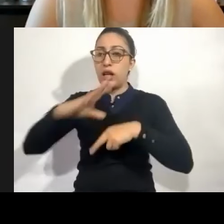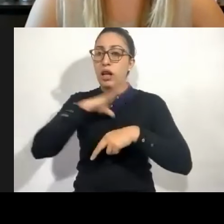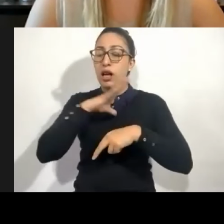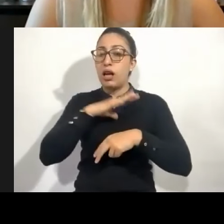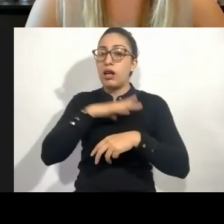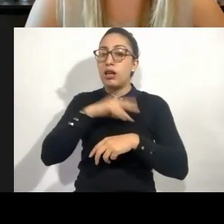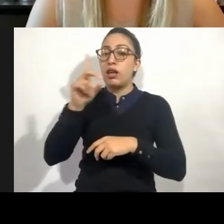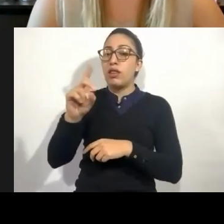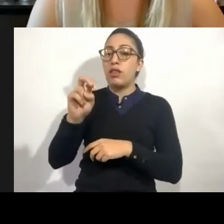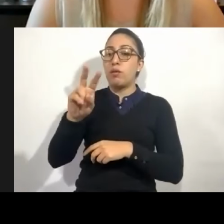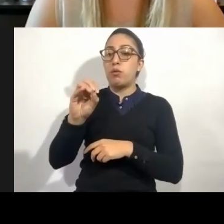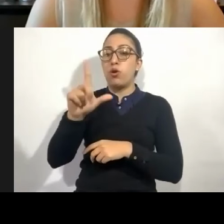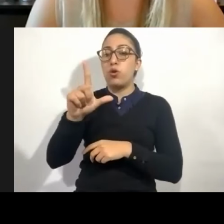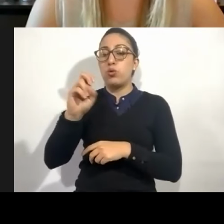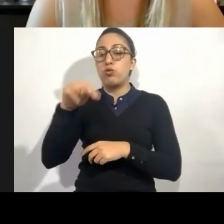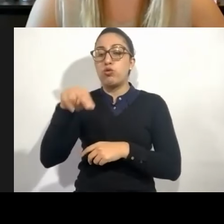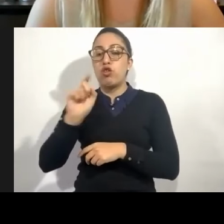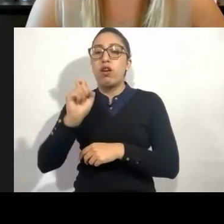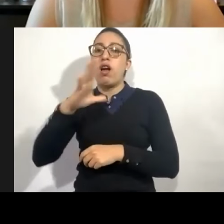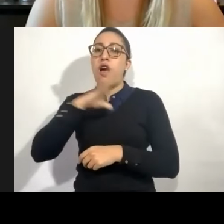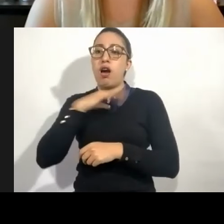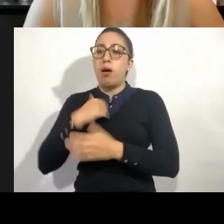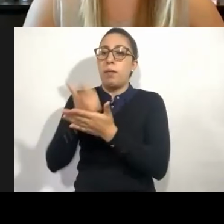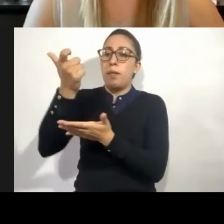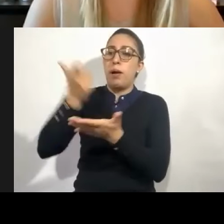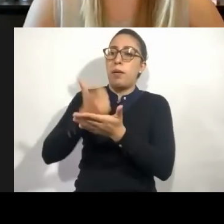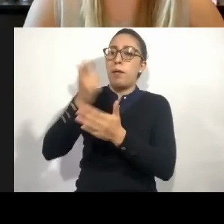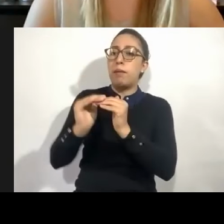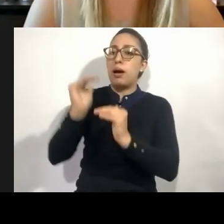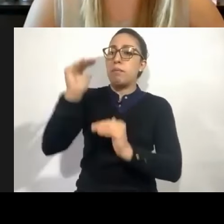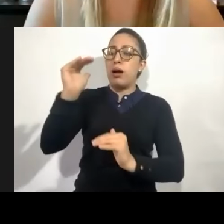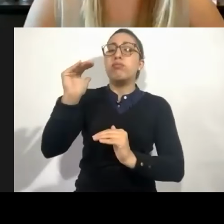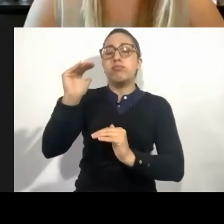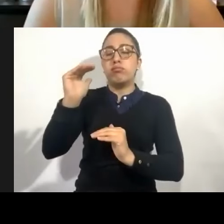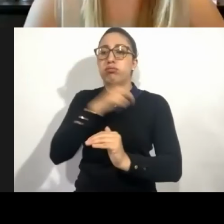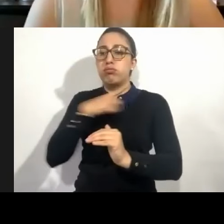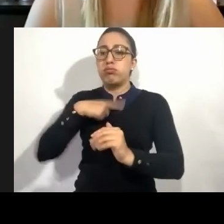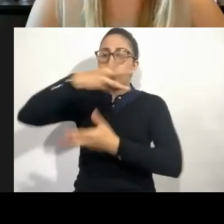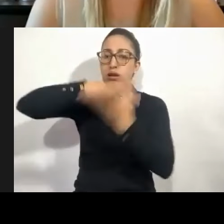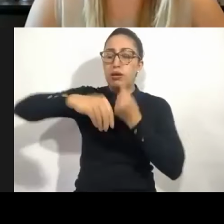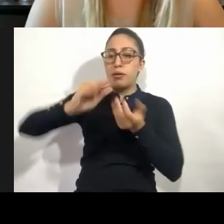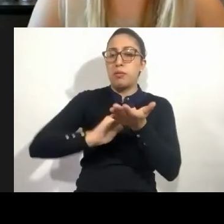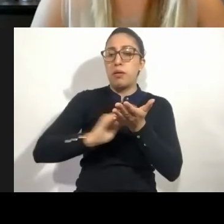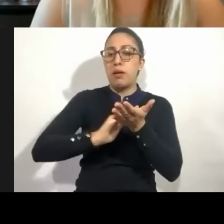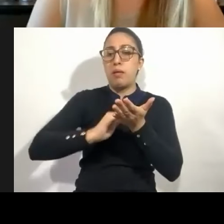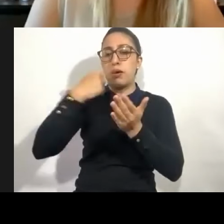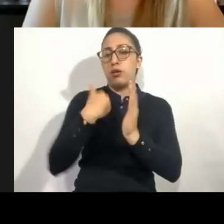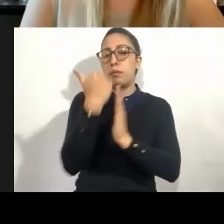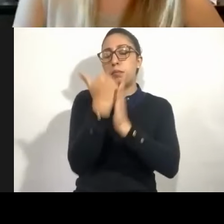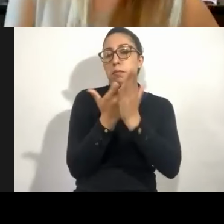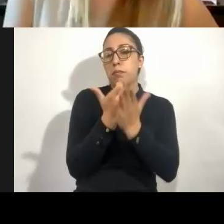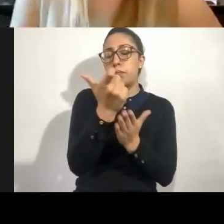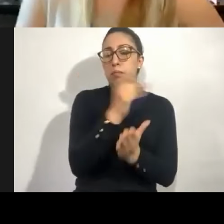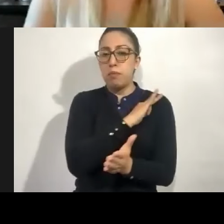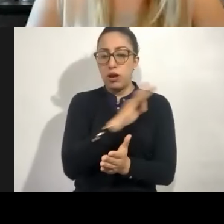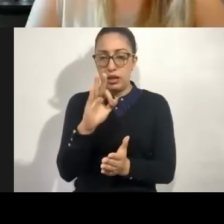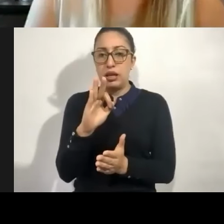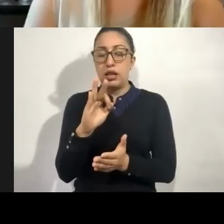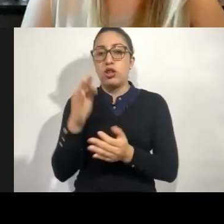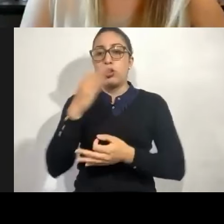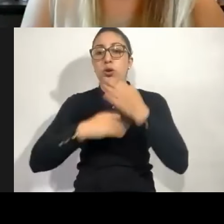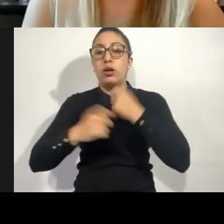medios electrónicos, así como el establecimiento del procedimiento resarcitorio que de manera opcional podrá